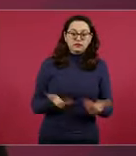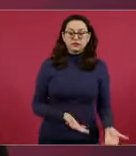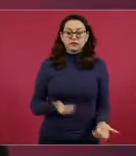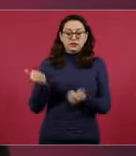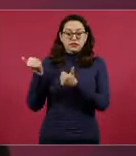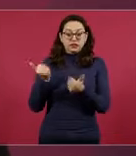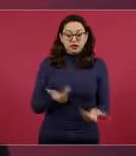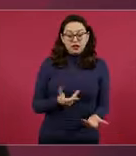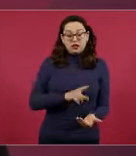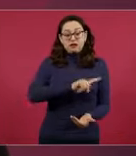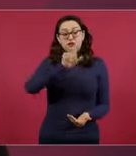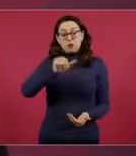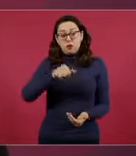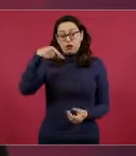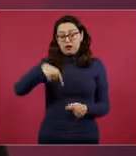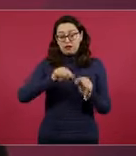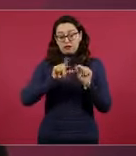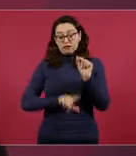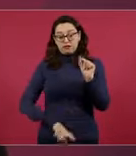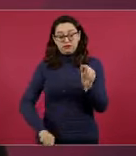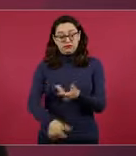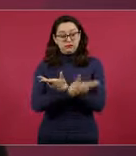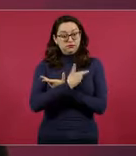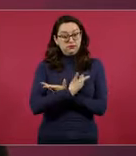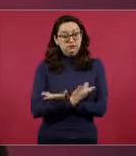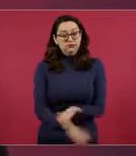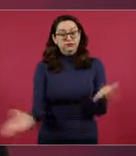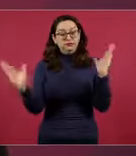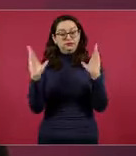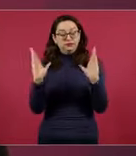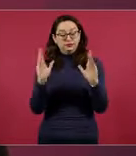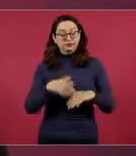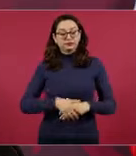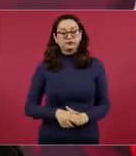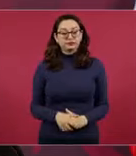distribuyen en el sector salud de nuestro país.